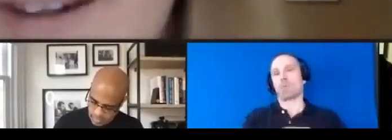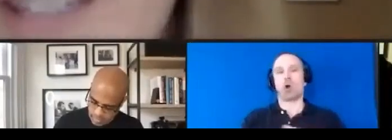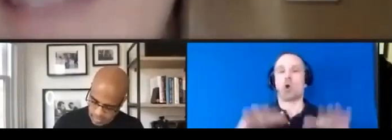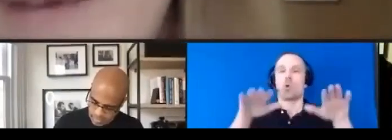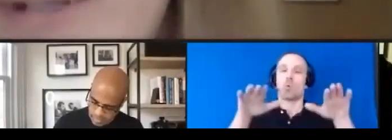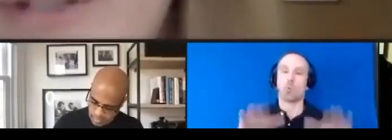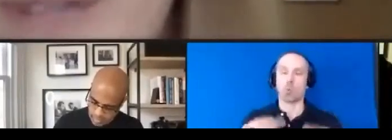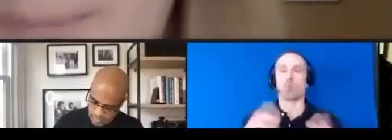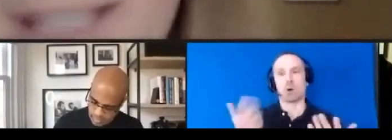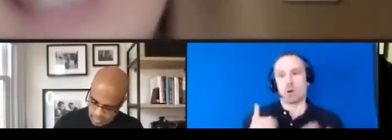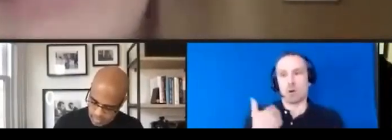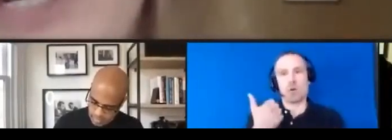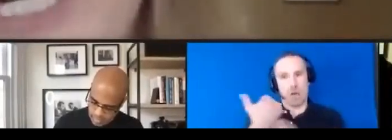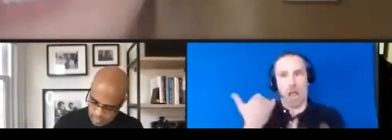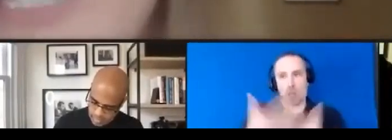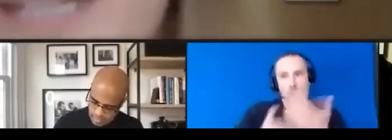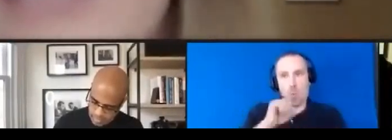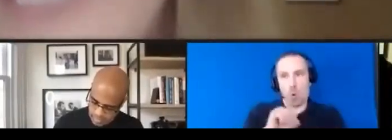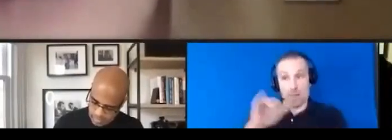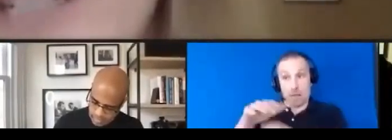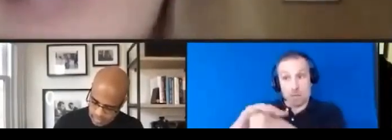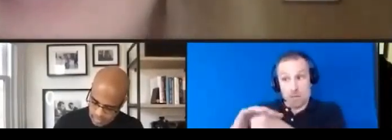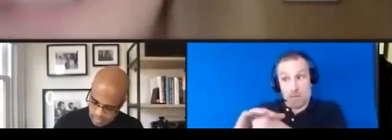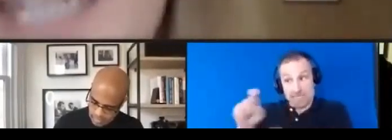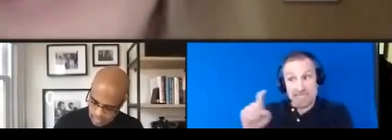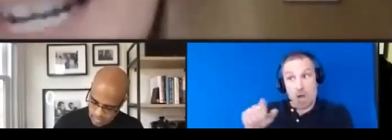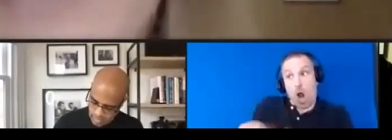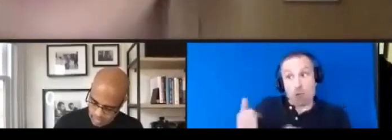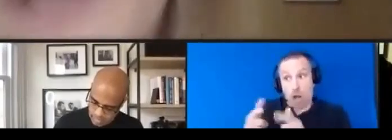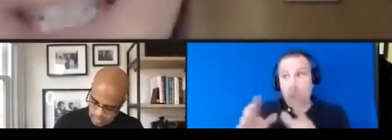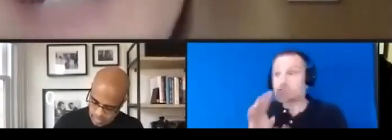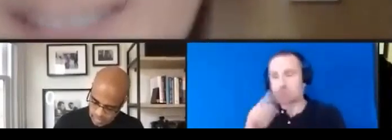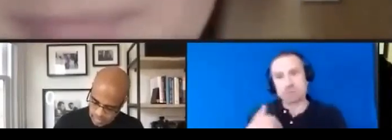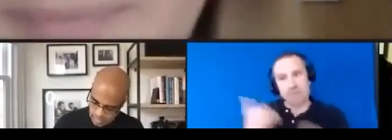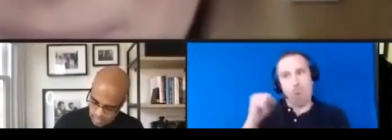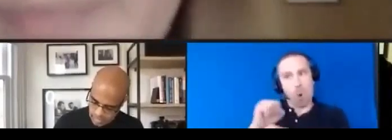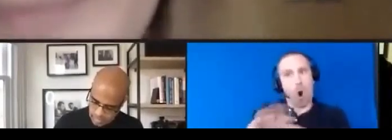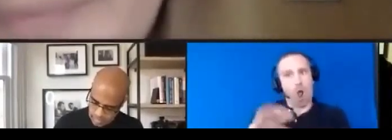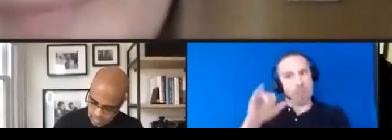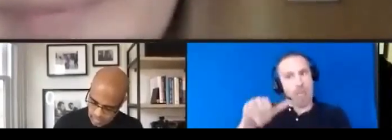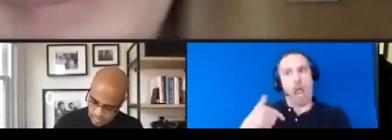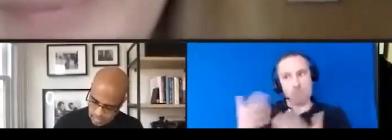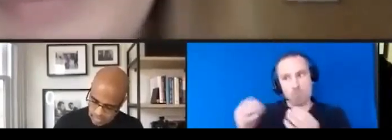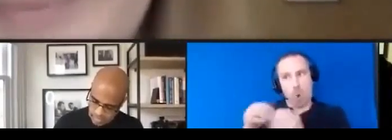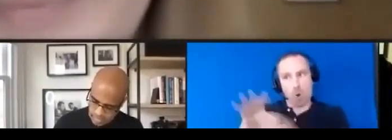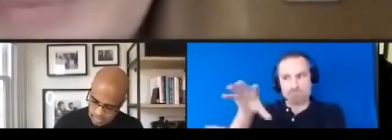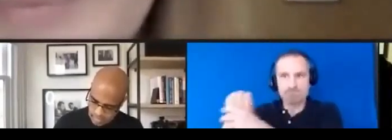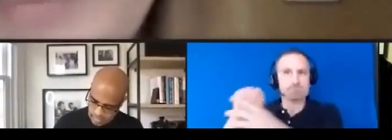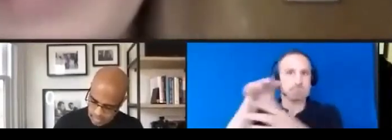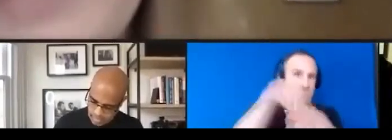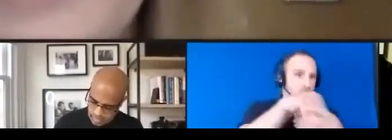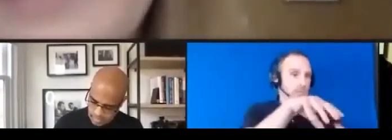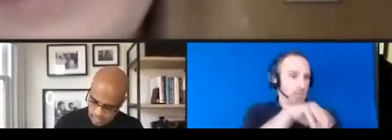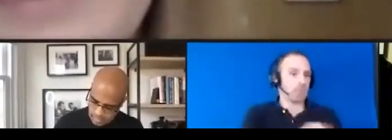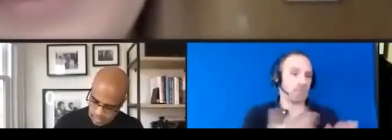puede representar esta comunidad y que hable ese lengua hay otra manera a hacer sitio